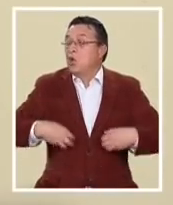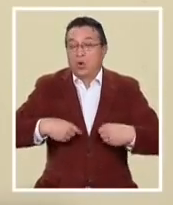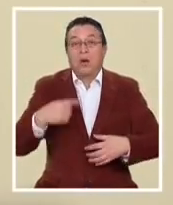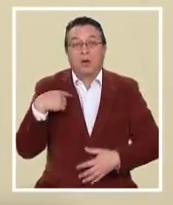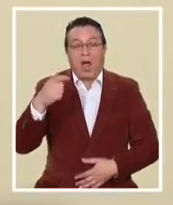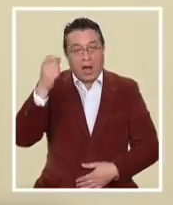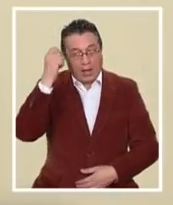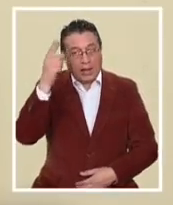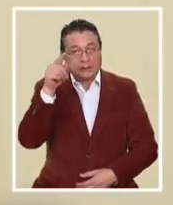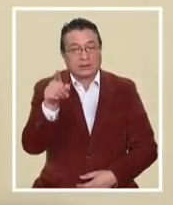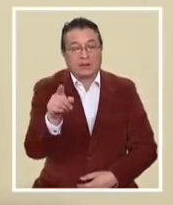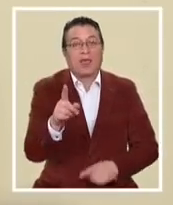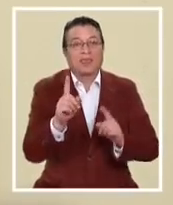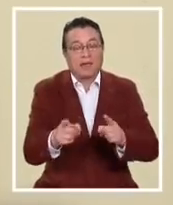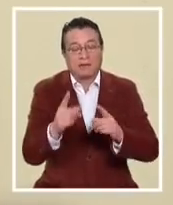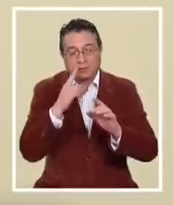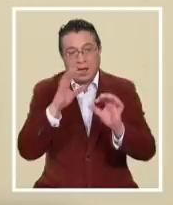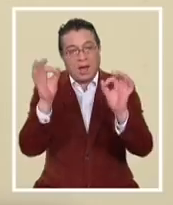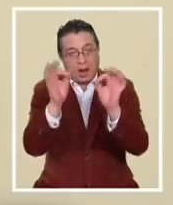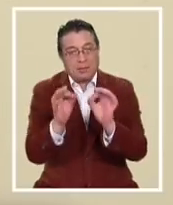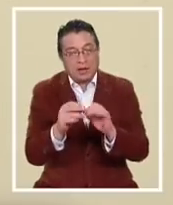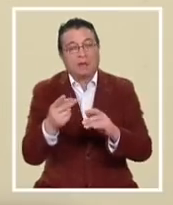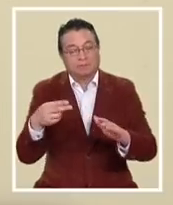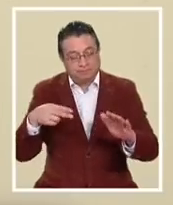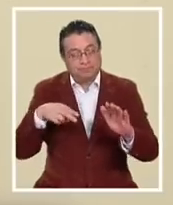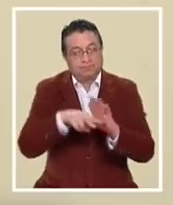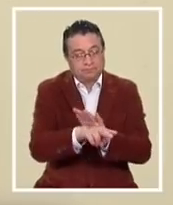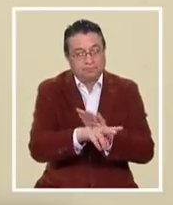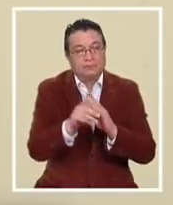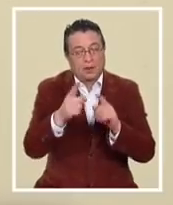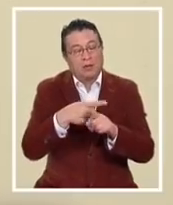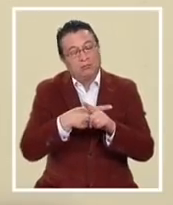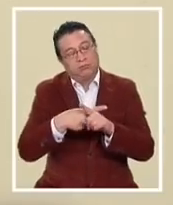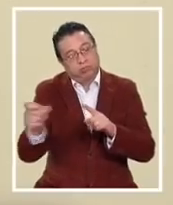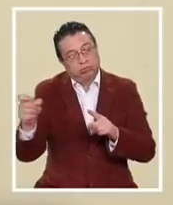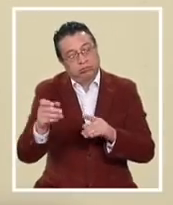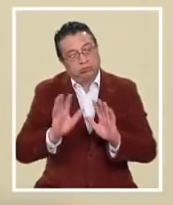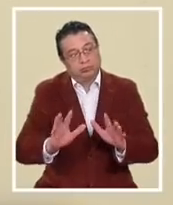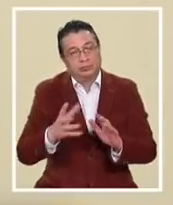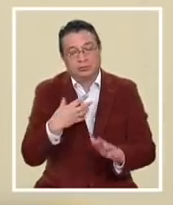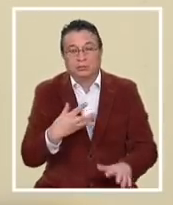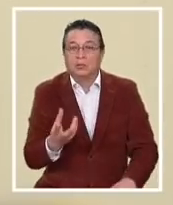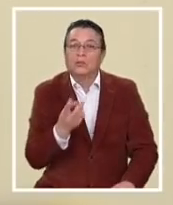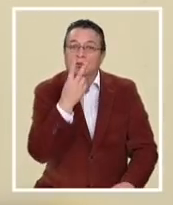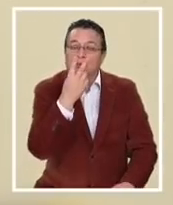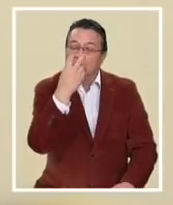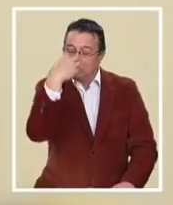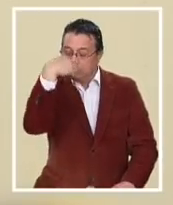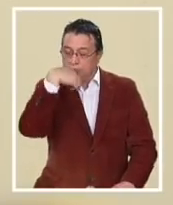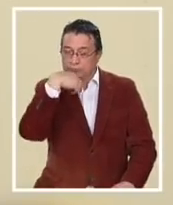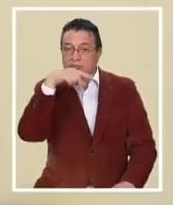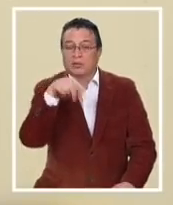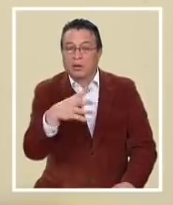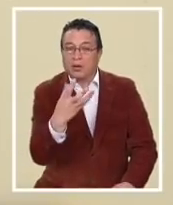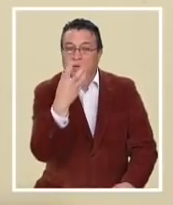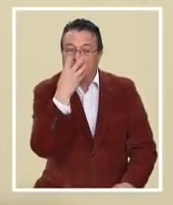conscientes. Entonces tenemos que explicarle que lo vamos a intubar, que lo vamos a hacer dormir, que vamos a ponerle un tubo, y esta persona, que por lo demás está sola,